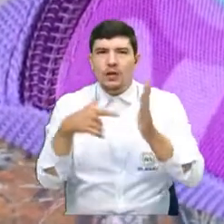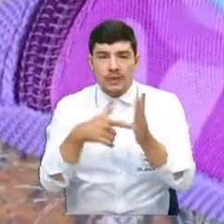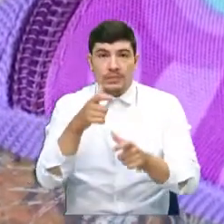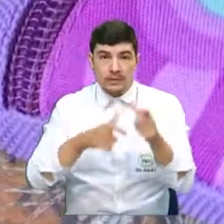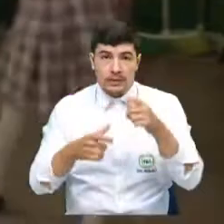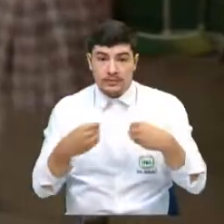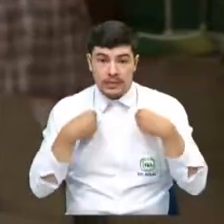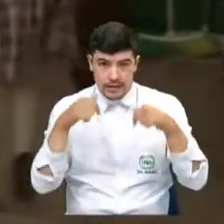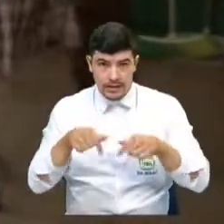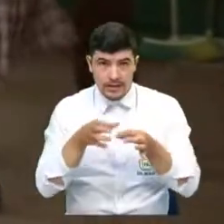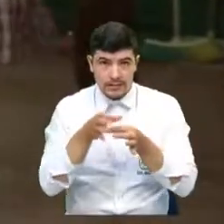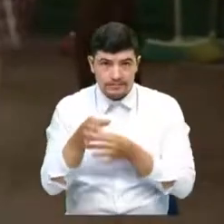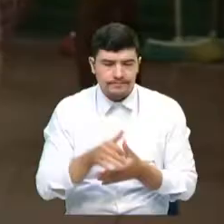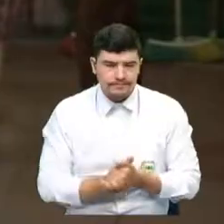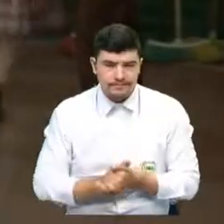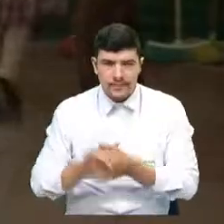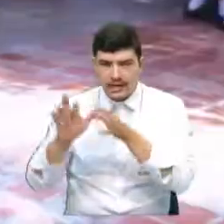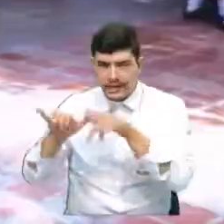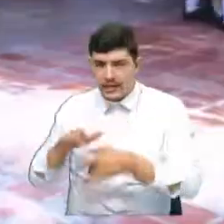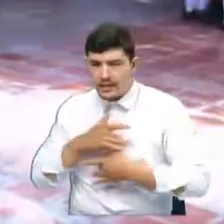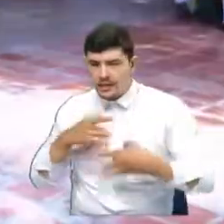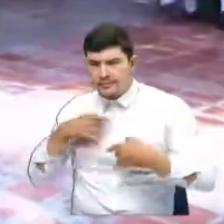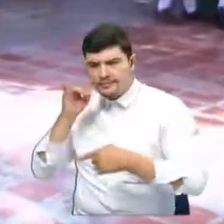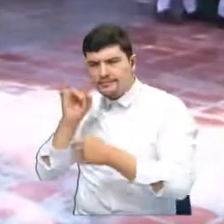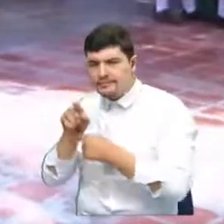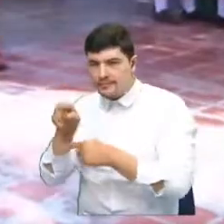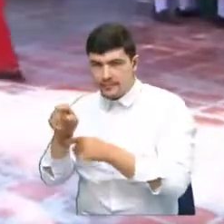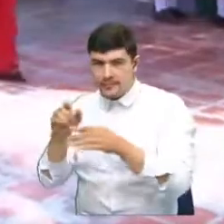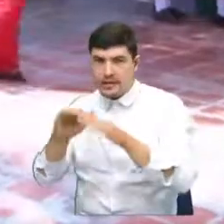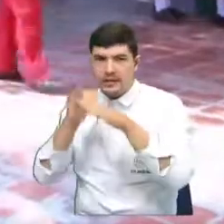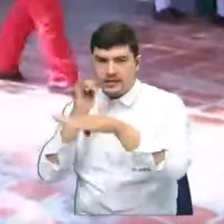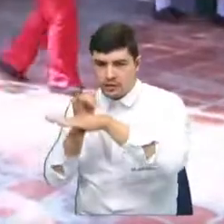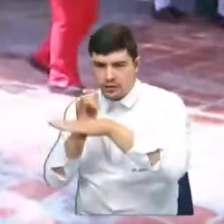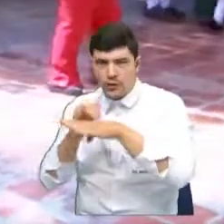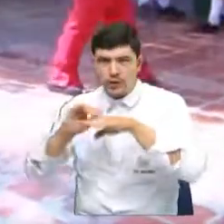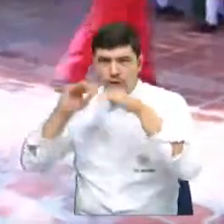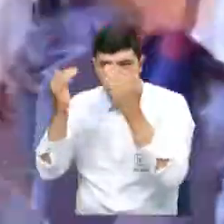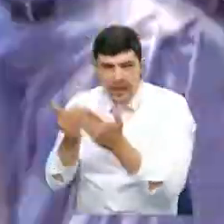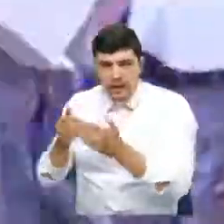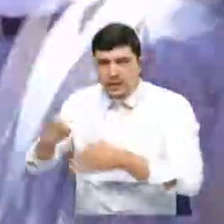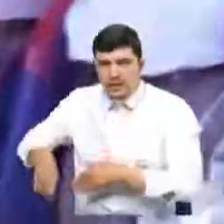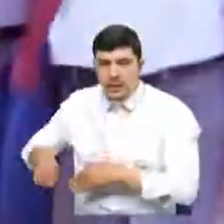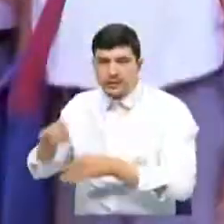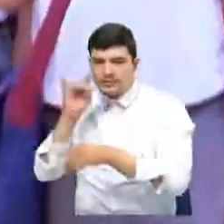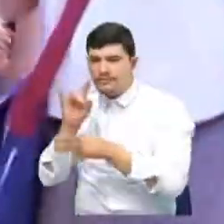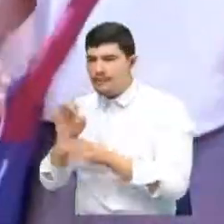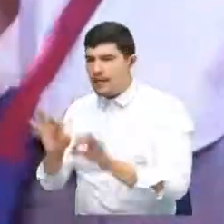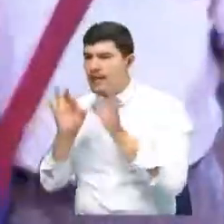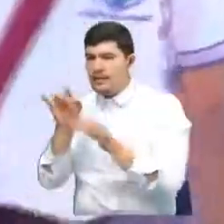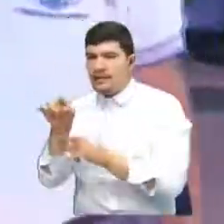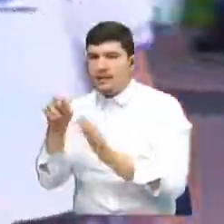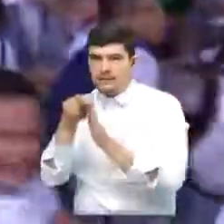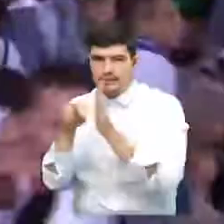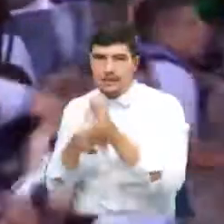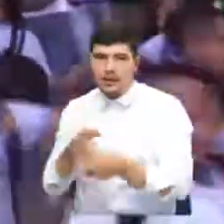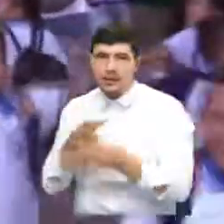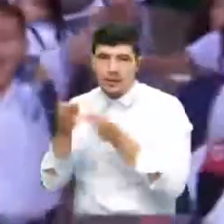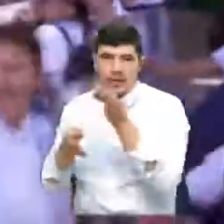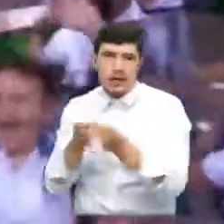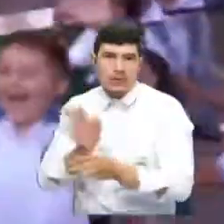semana harán seguimiento a las instituciones educativas para garantizar que se estén aplicando los protocolos establecidos desde el ministerio de